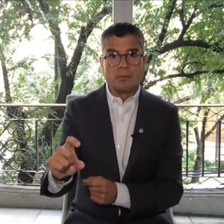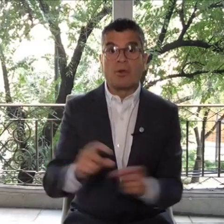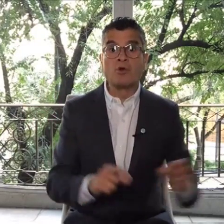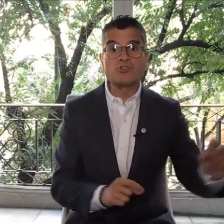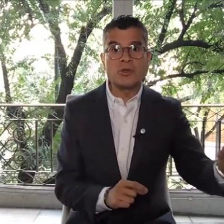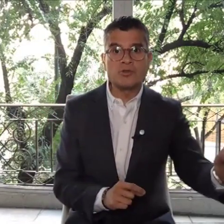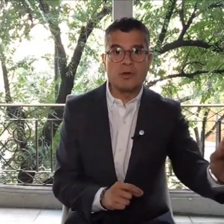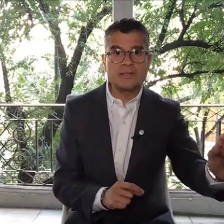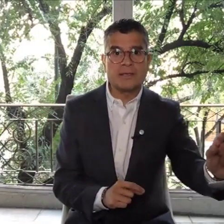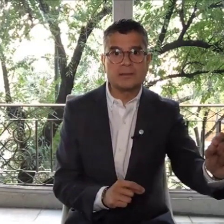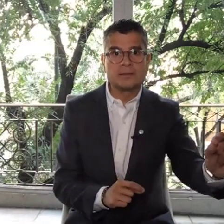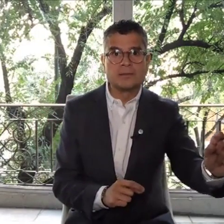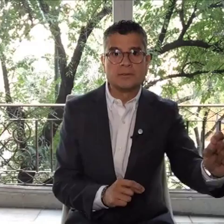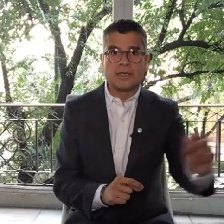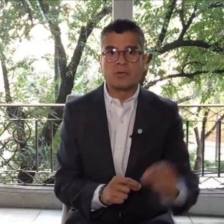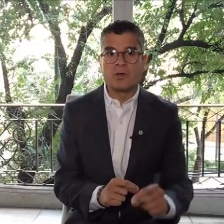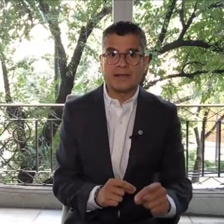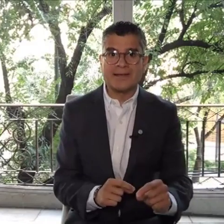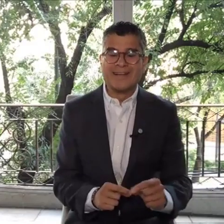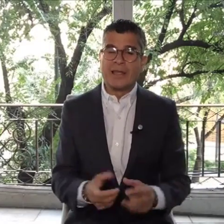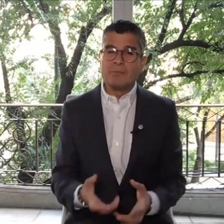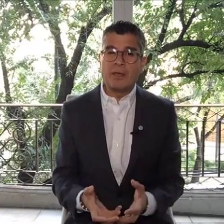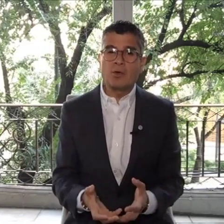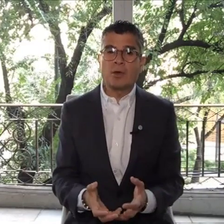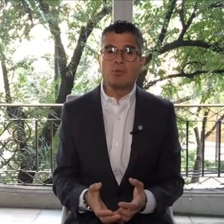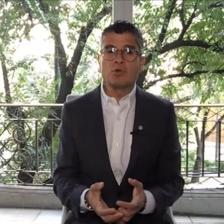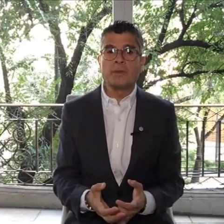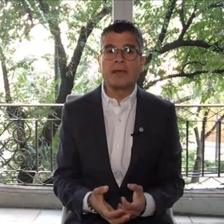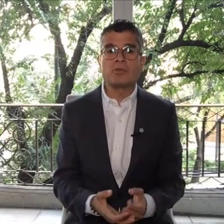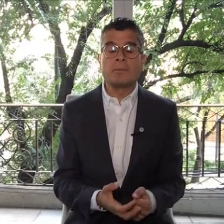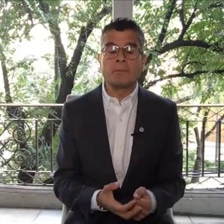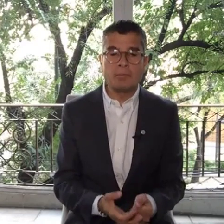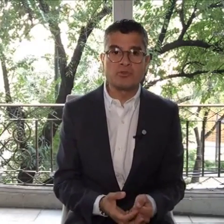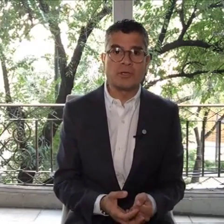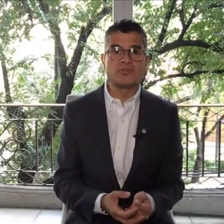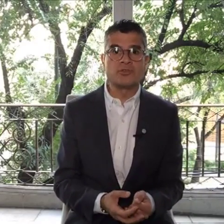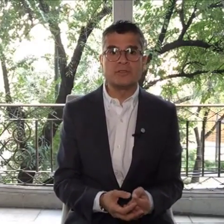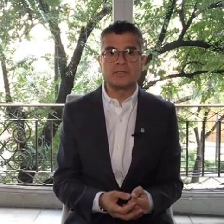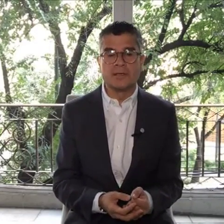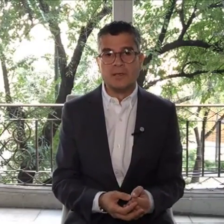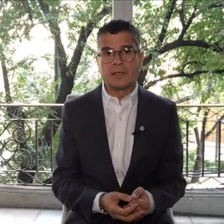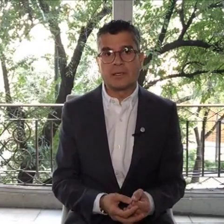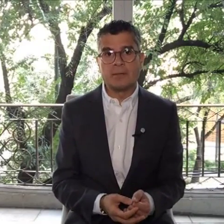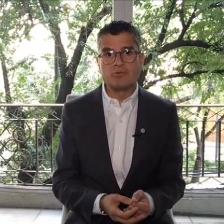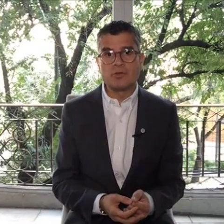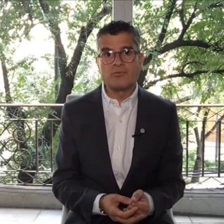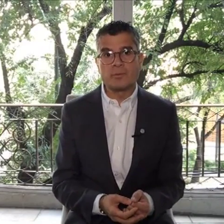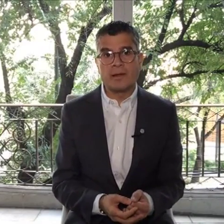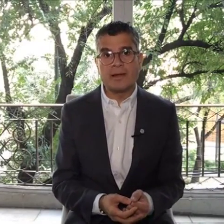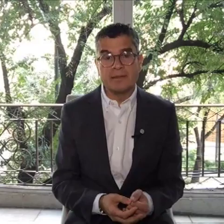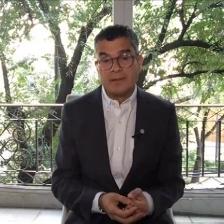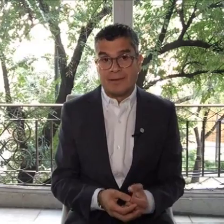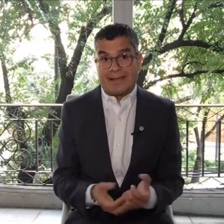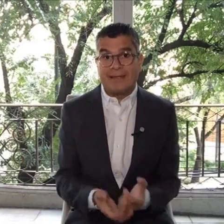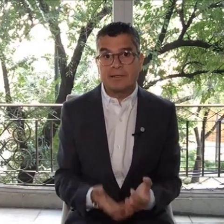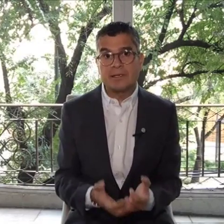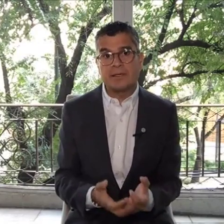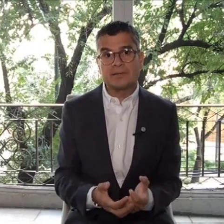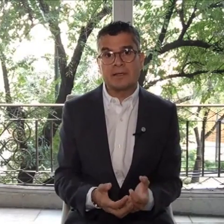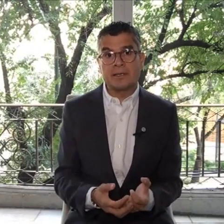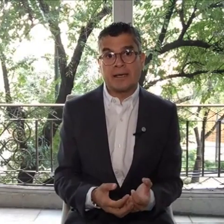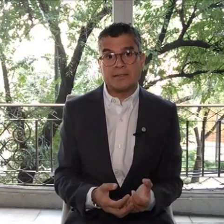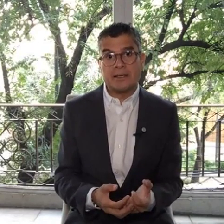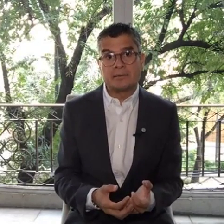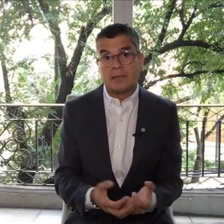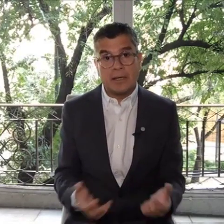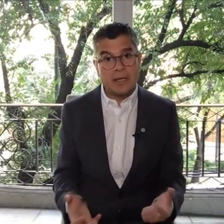pesos, pero no salió de su casa. Se quedó en casa. En México era muy complicado también por los altos índices que tenemos de informalidad. La gente